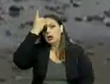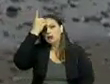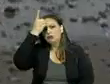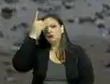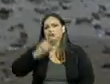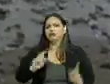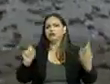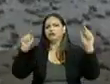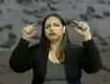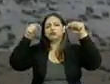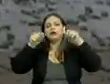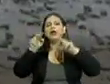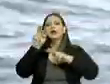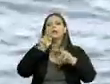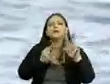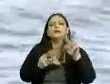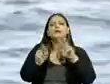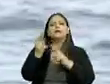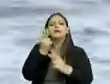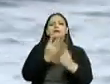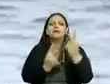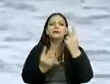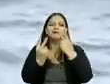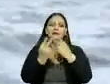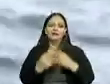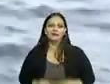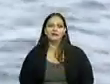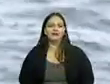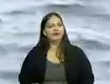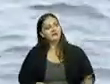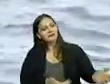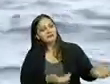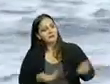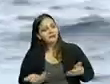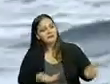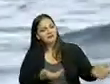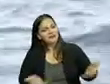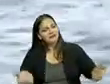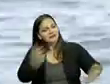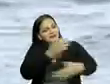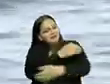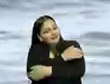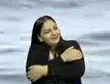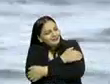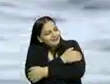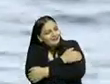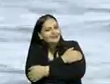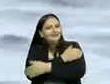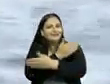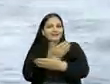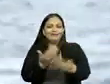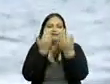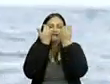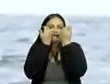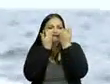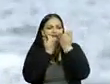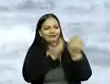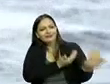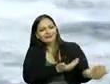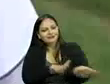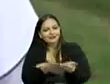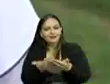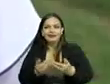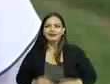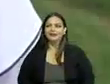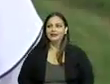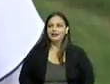que ellos reciban la calidez y el cariño de nuestra gente. Están también poniendo su granito de arena para